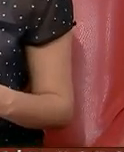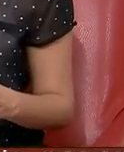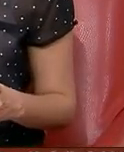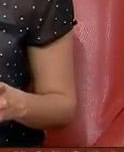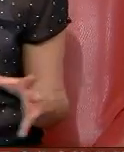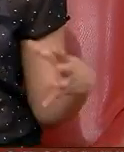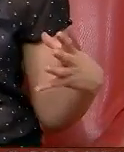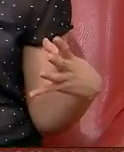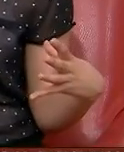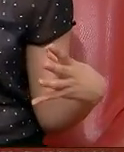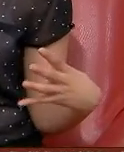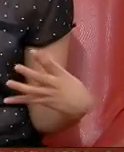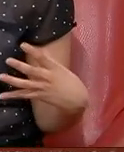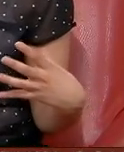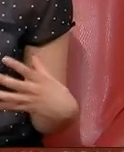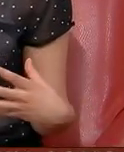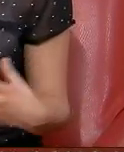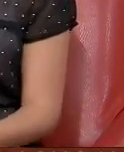el asunto de